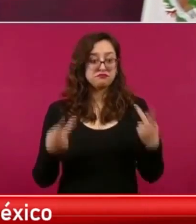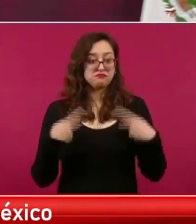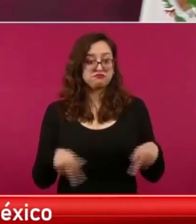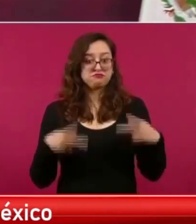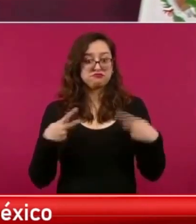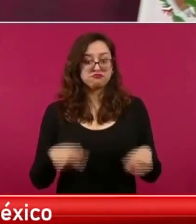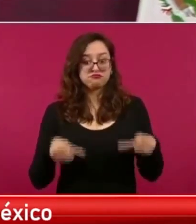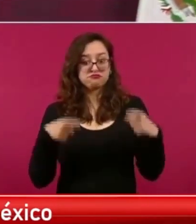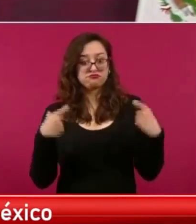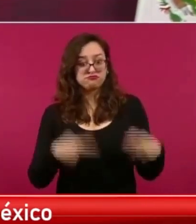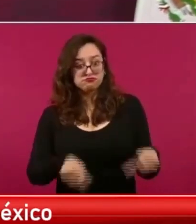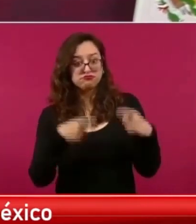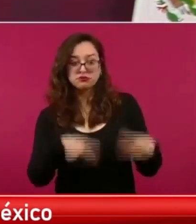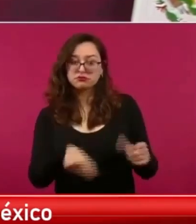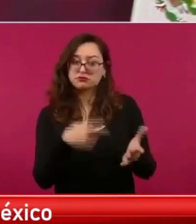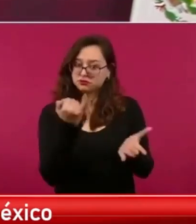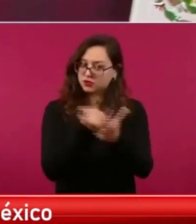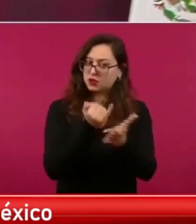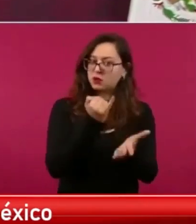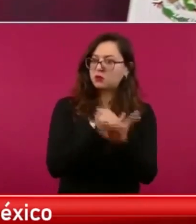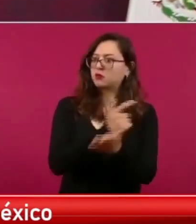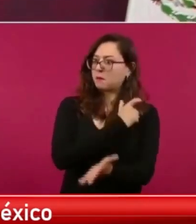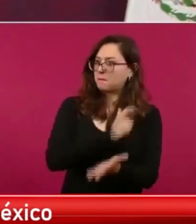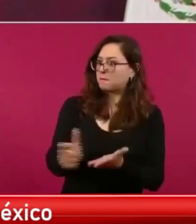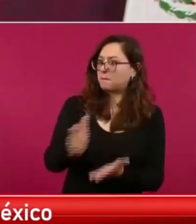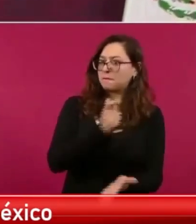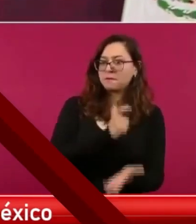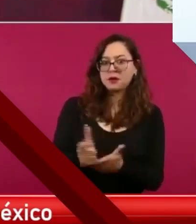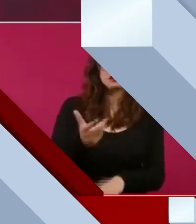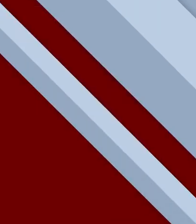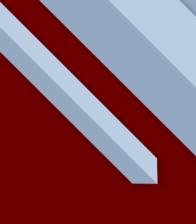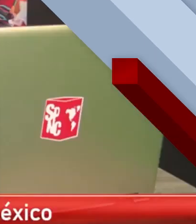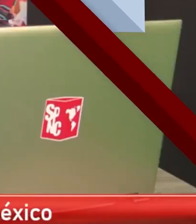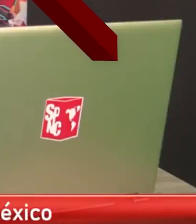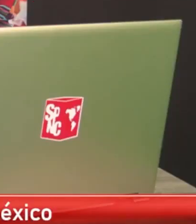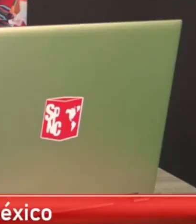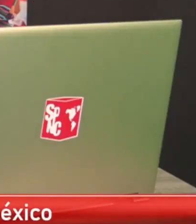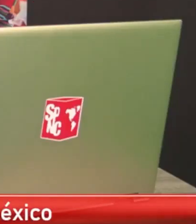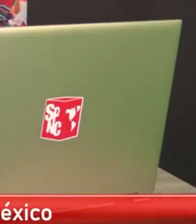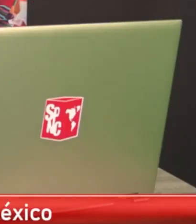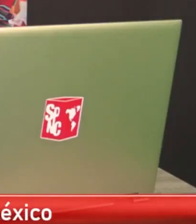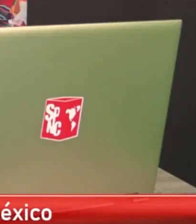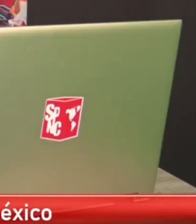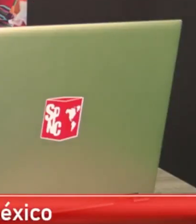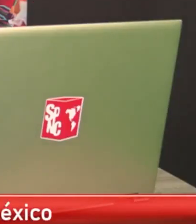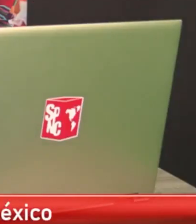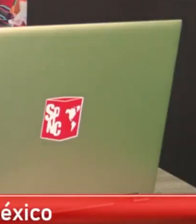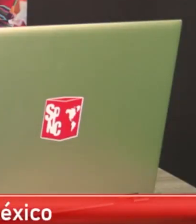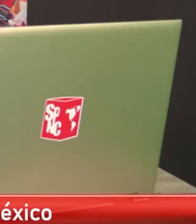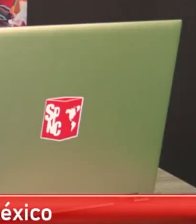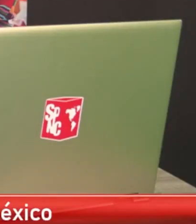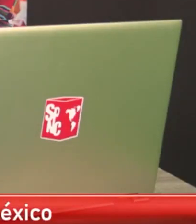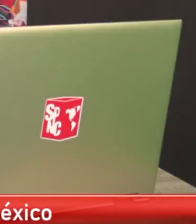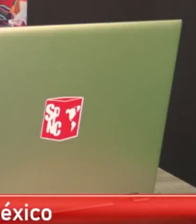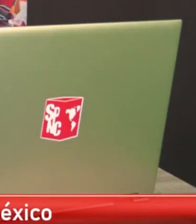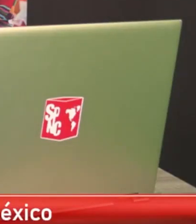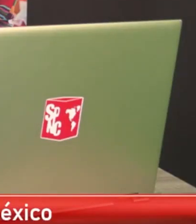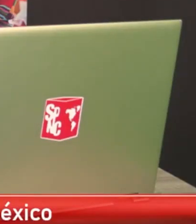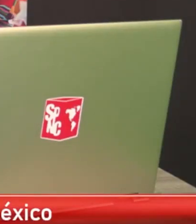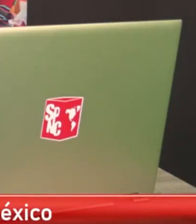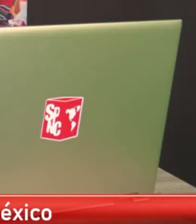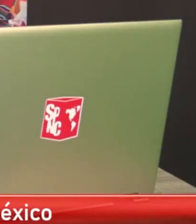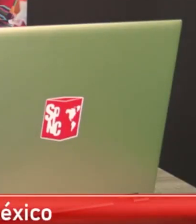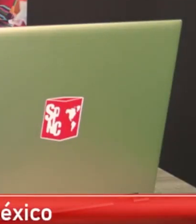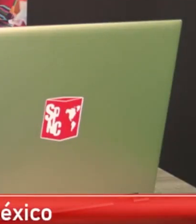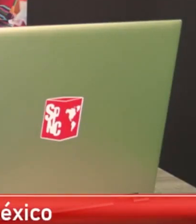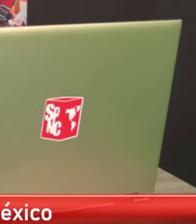los de mero arriba, que no pagaban. El presidente López Obrador acabó con